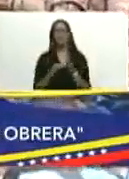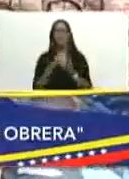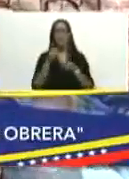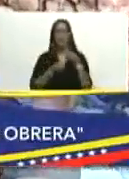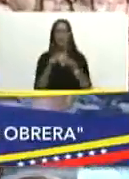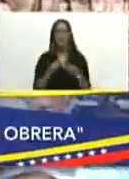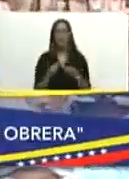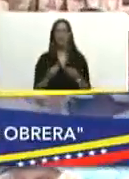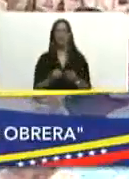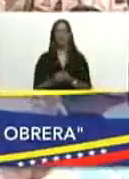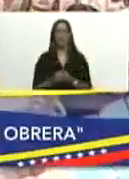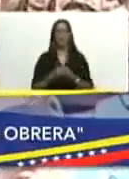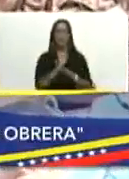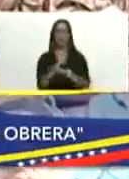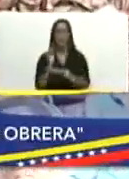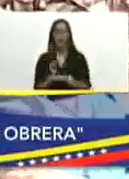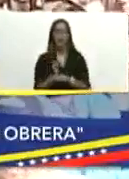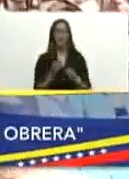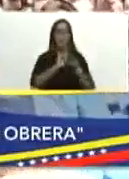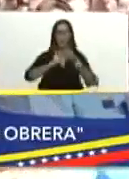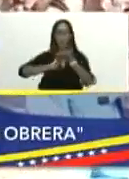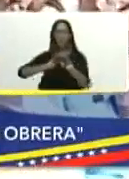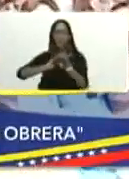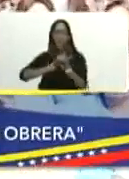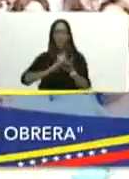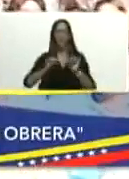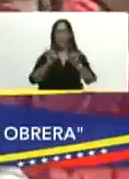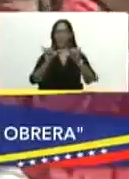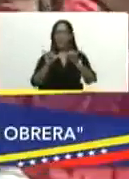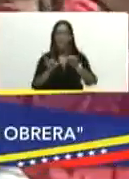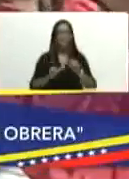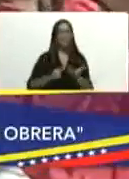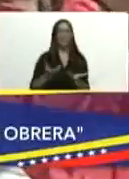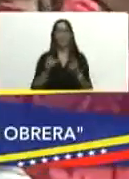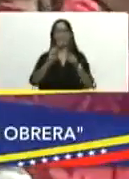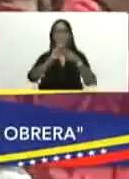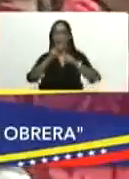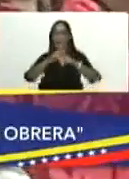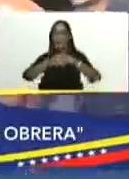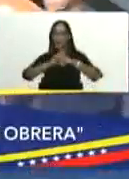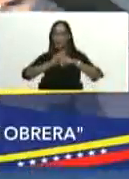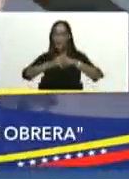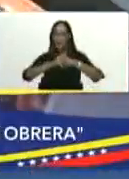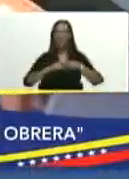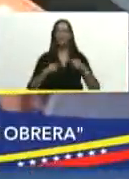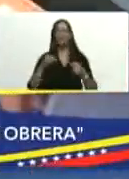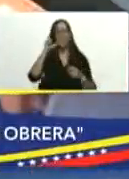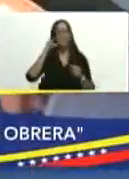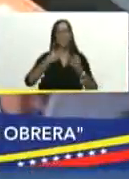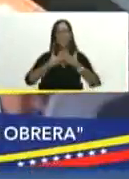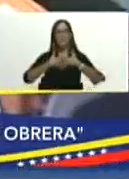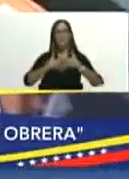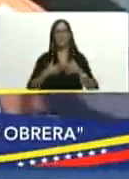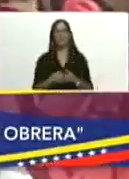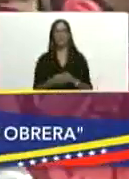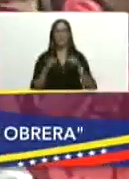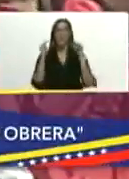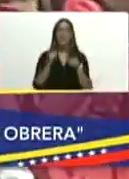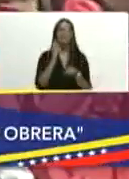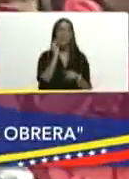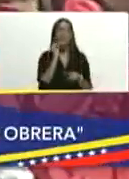preventivo y correctivo ingeniería reversa diseño de partes y componentes e inclusive en ingeniería de maquinaria esas